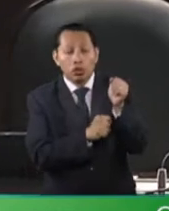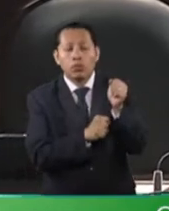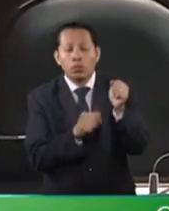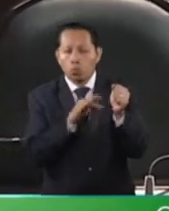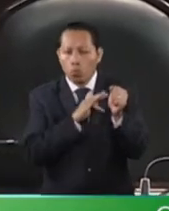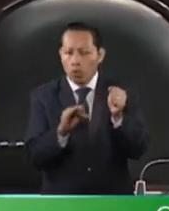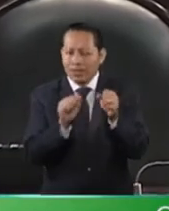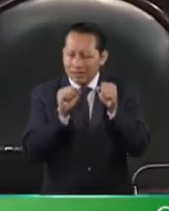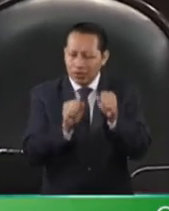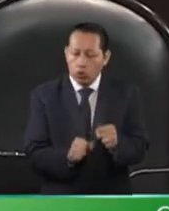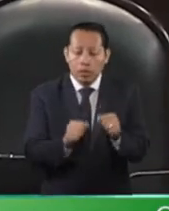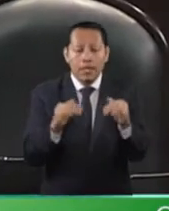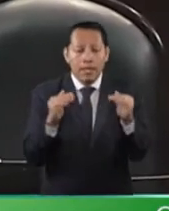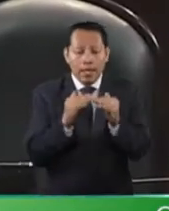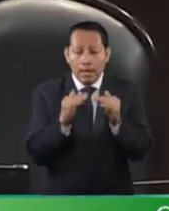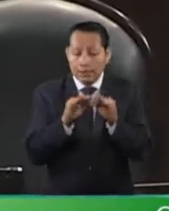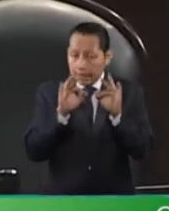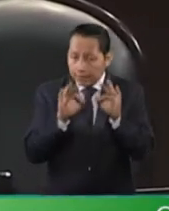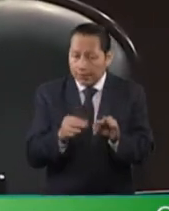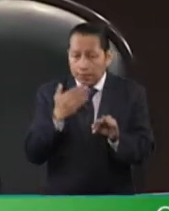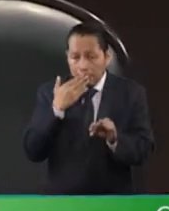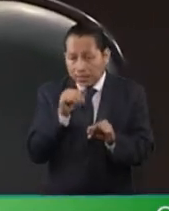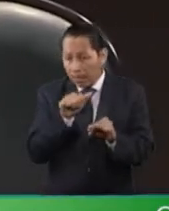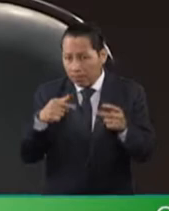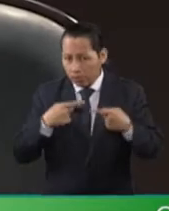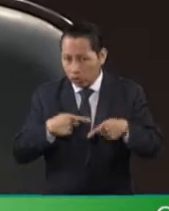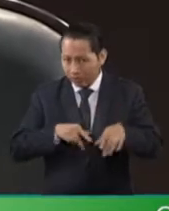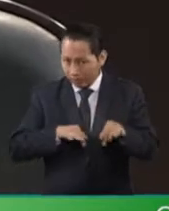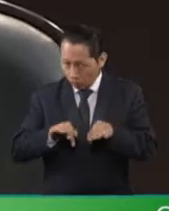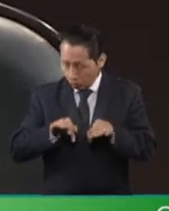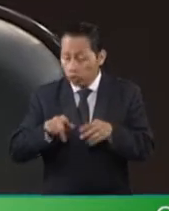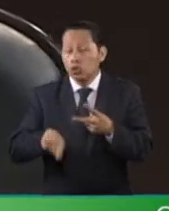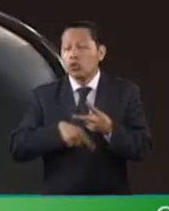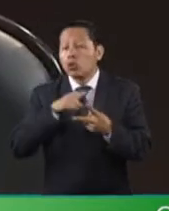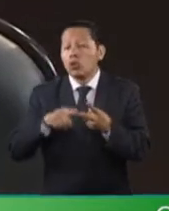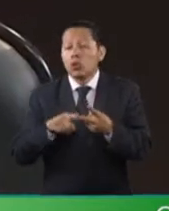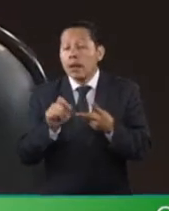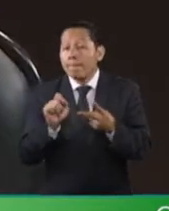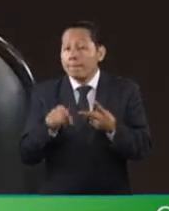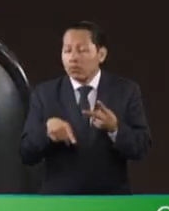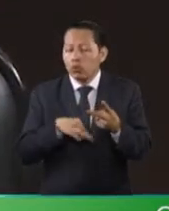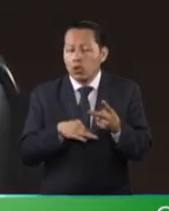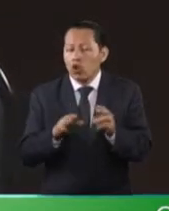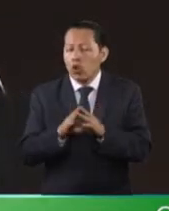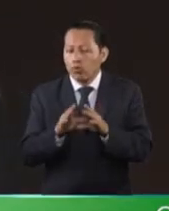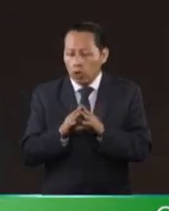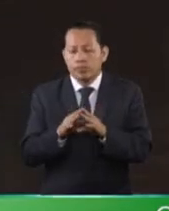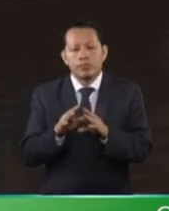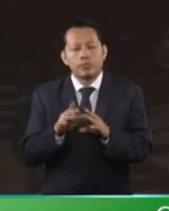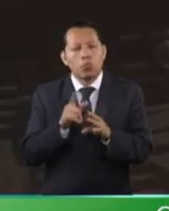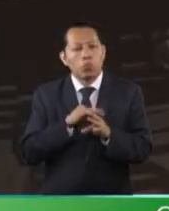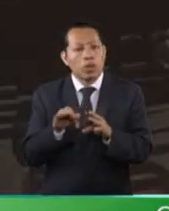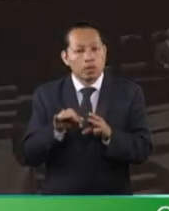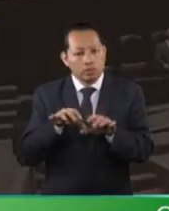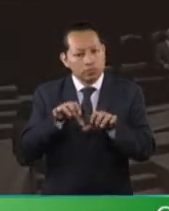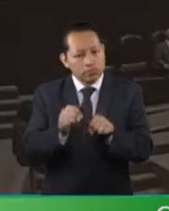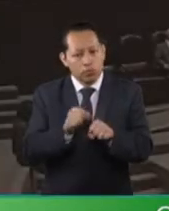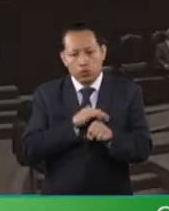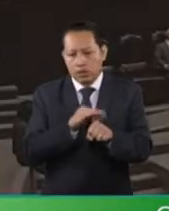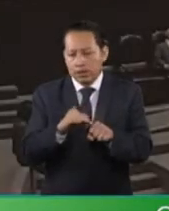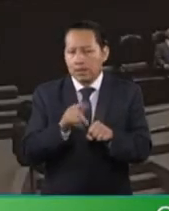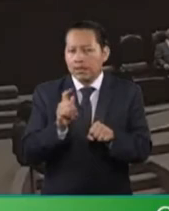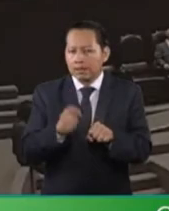viviendas adecuadas para las personas trabajadoras, sino que éstas también estén al alcance y disponibilidad